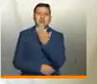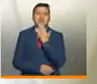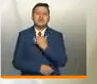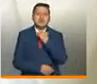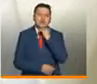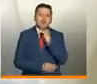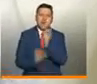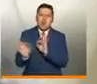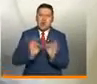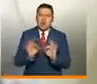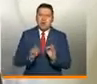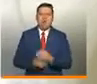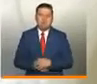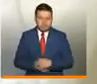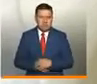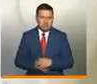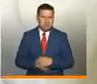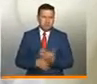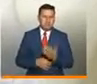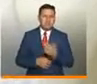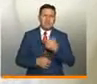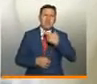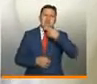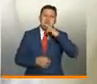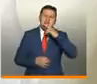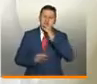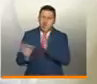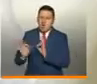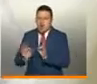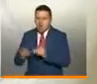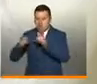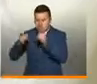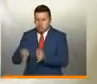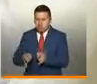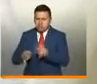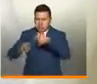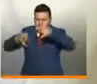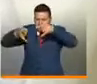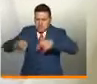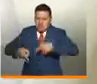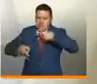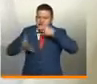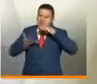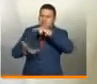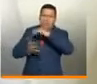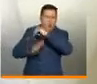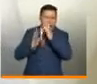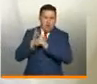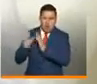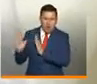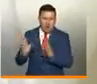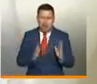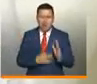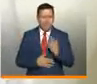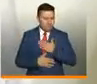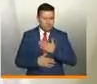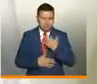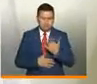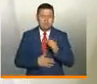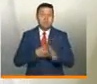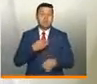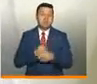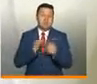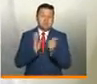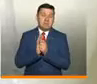los coordinadores, la red de frío, la mística, la convicción. Y tenemos, además